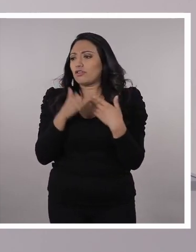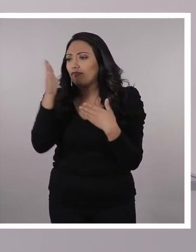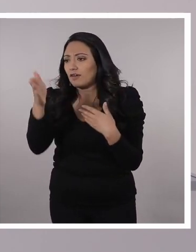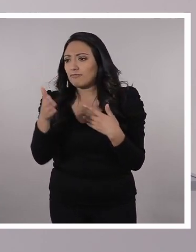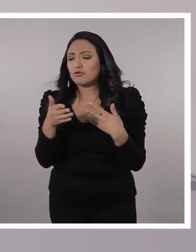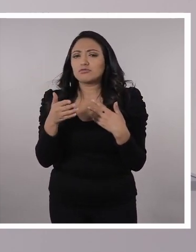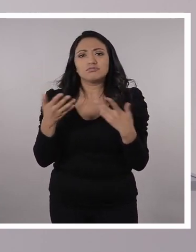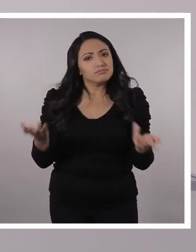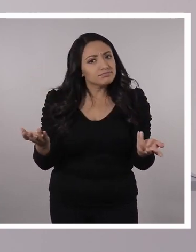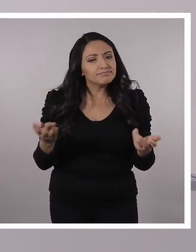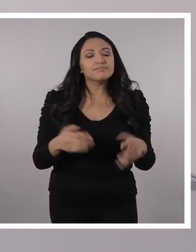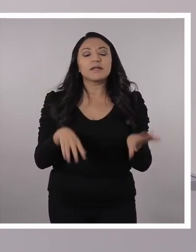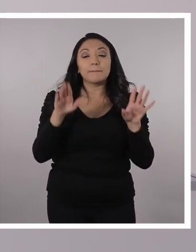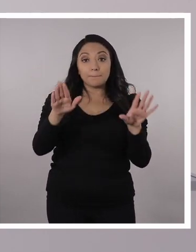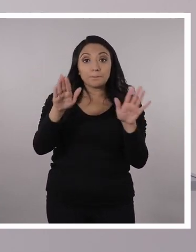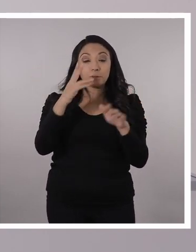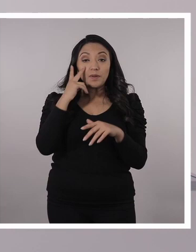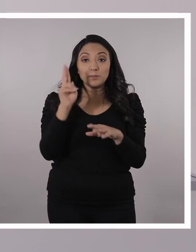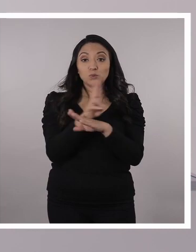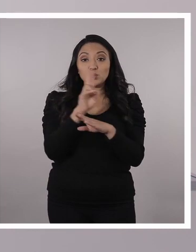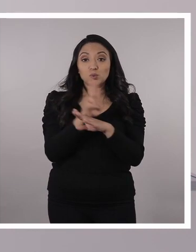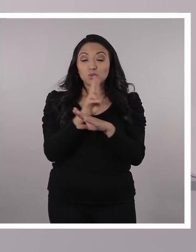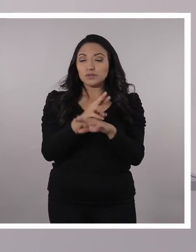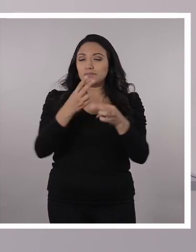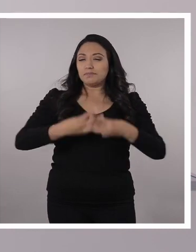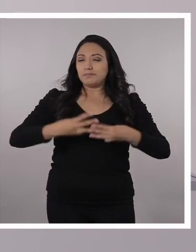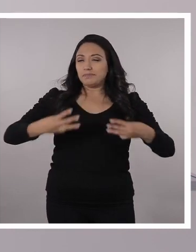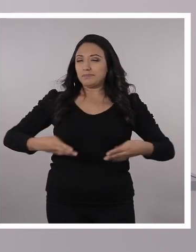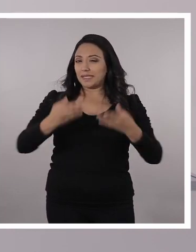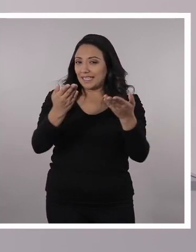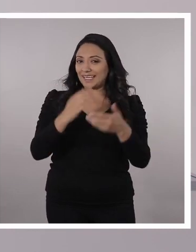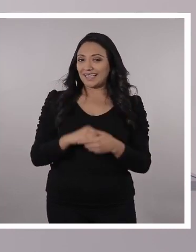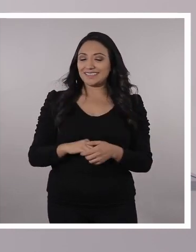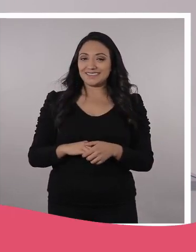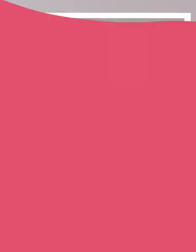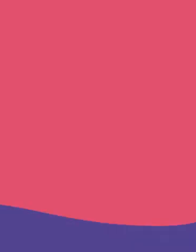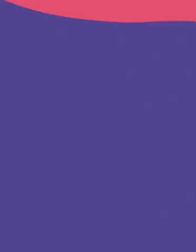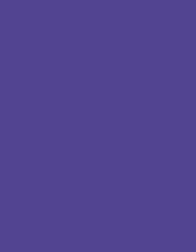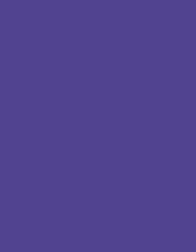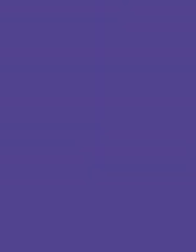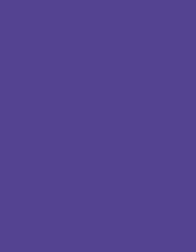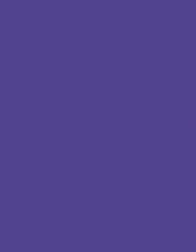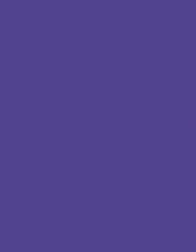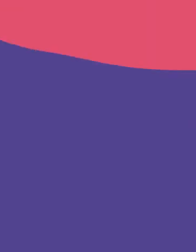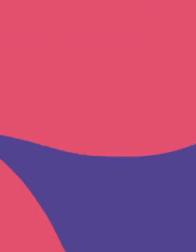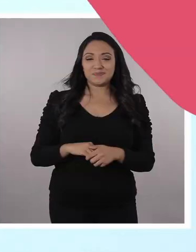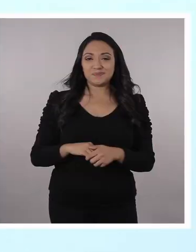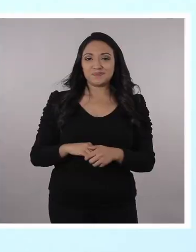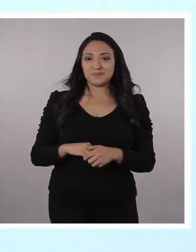dónde queremos ir? Y para esto vamos a utilizar los siguientes materiales: